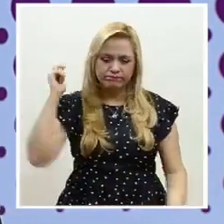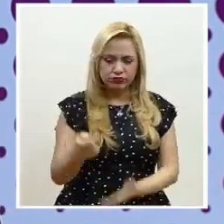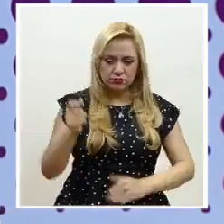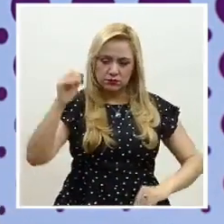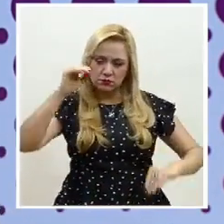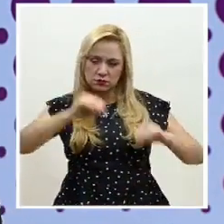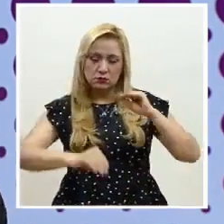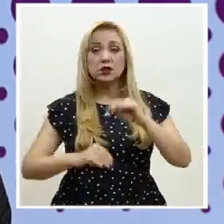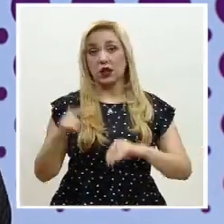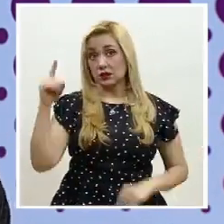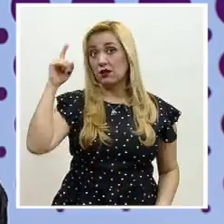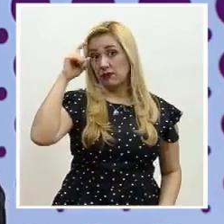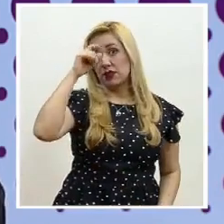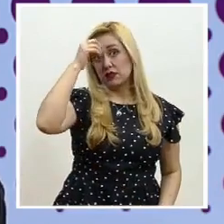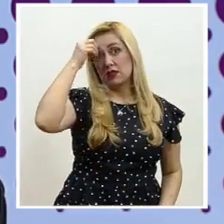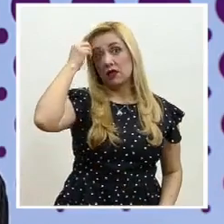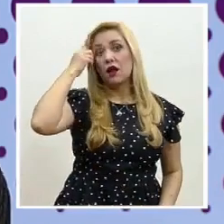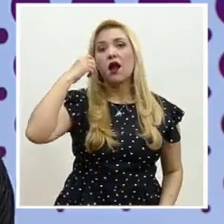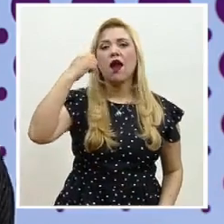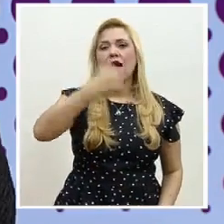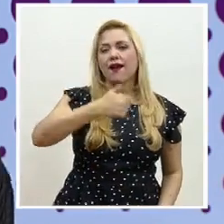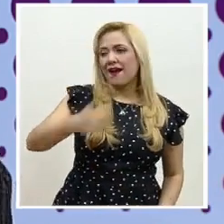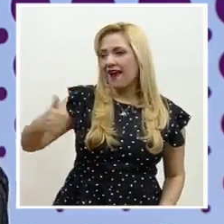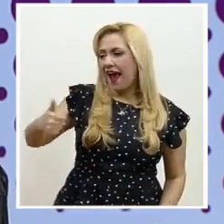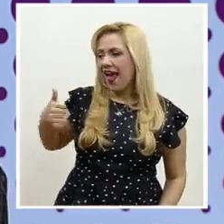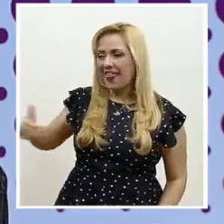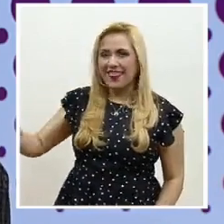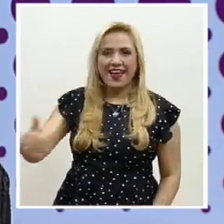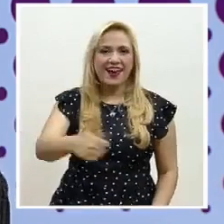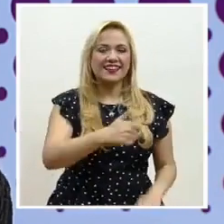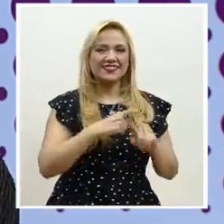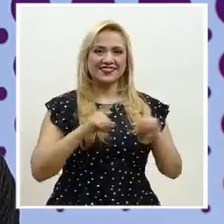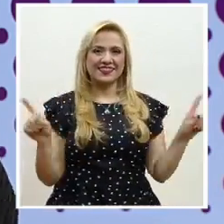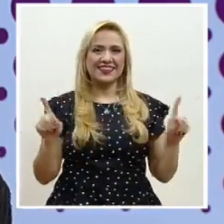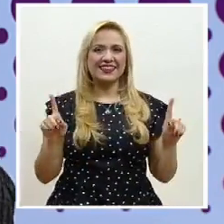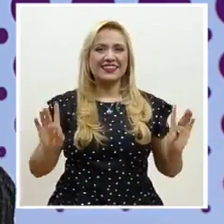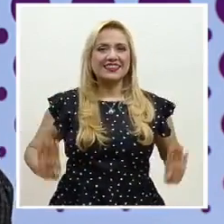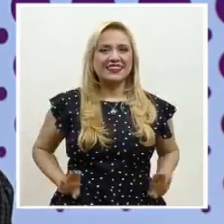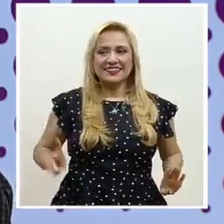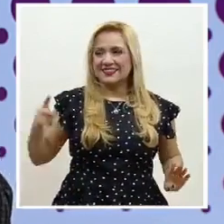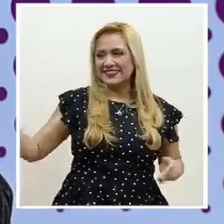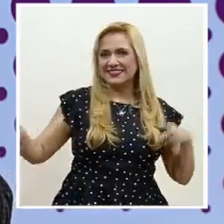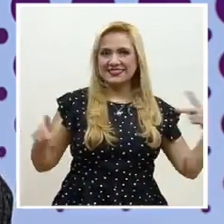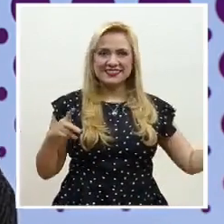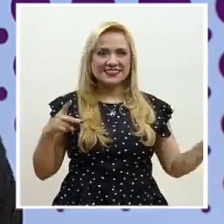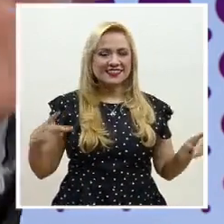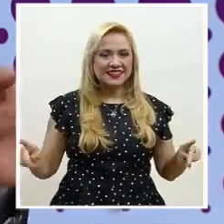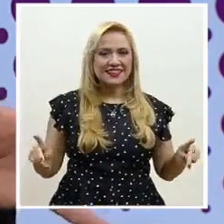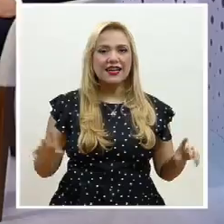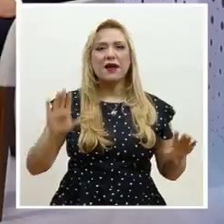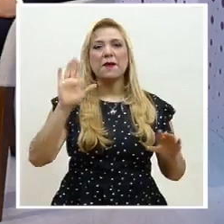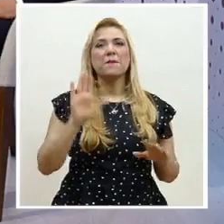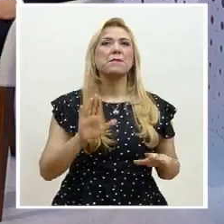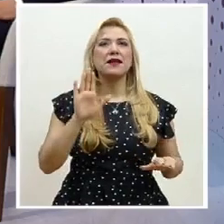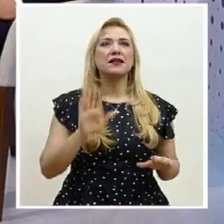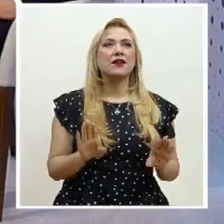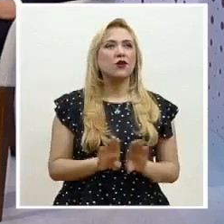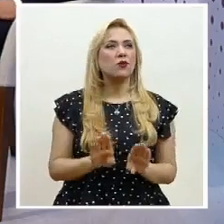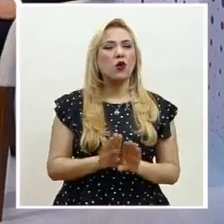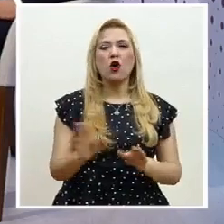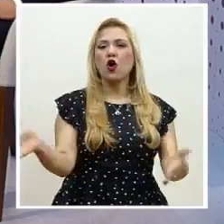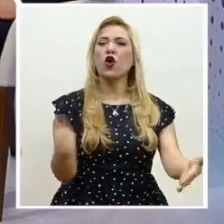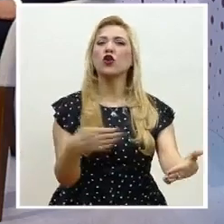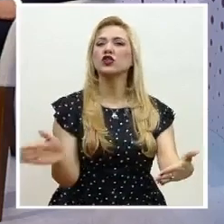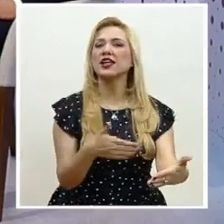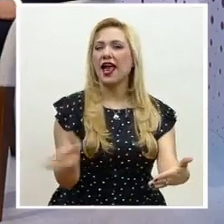mucho más complicado porque cada secretario tiene su propio estilo. El secretario, digamos que es como un cochef, si lo queremos ver, que